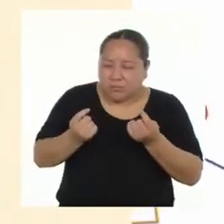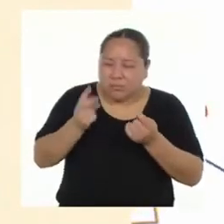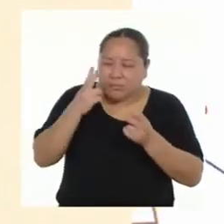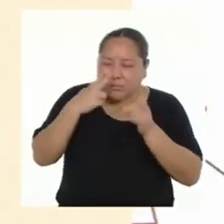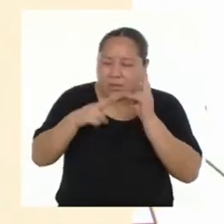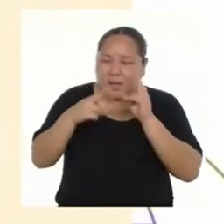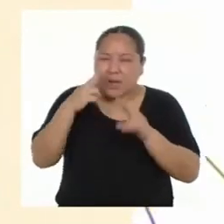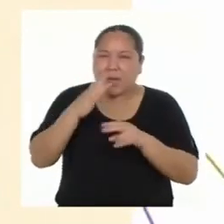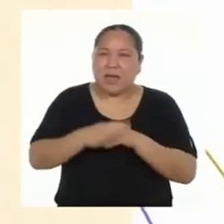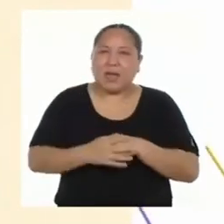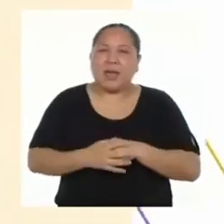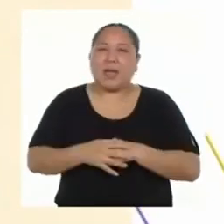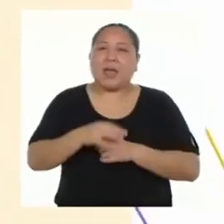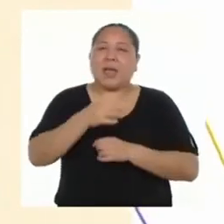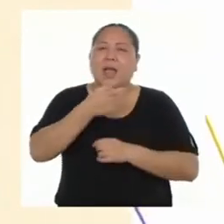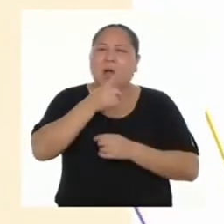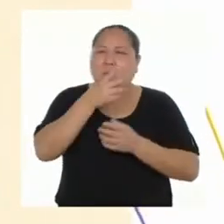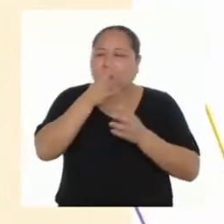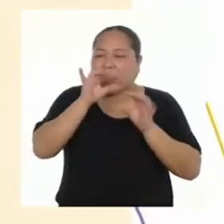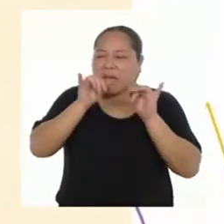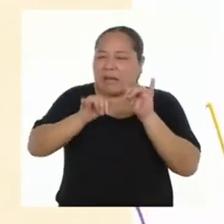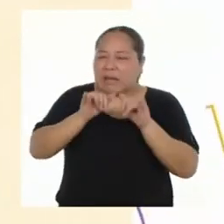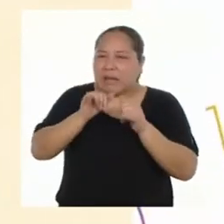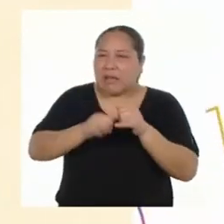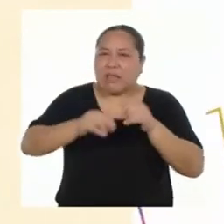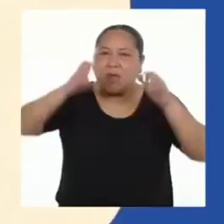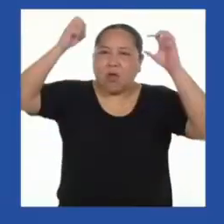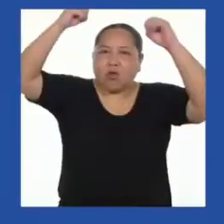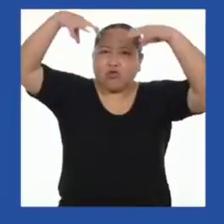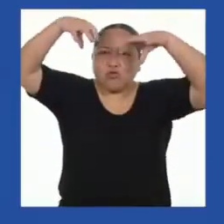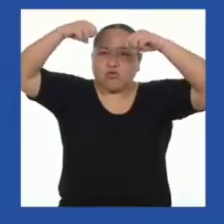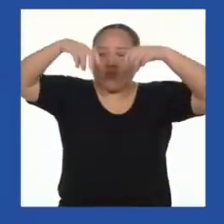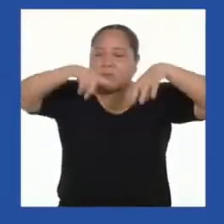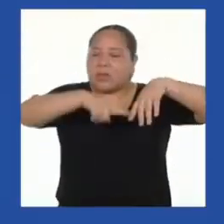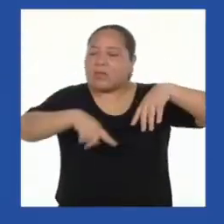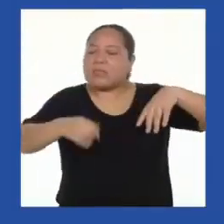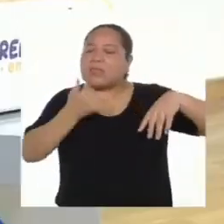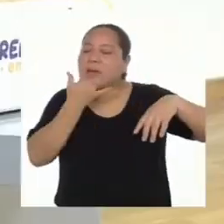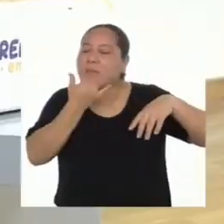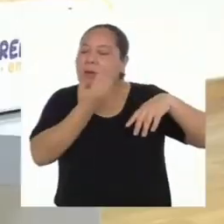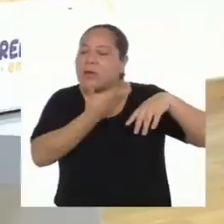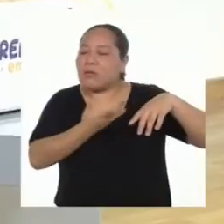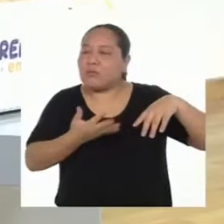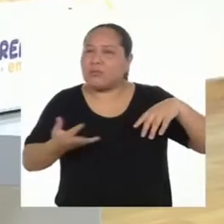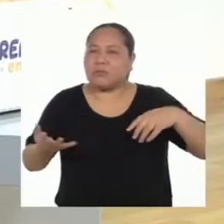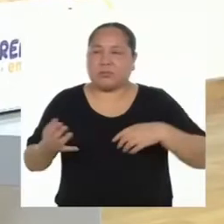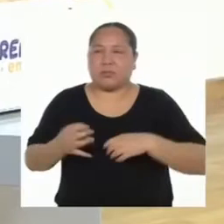generan por la humedad de los residuos y por las lluvias.